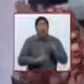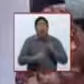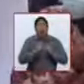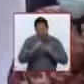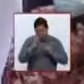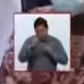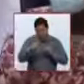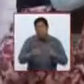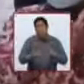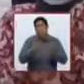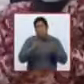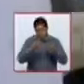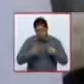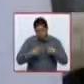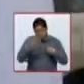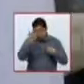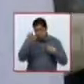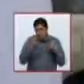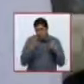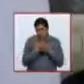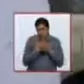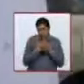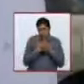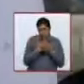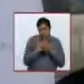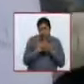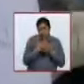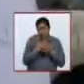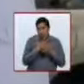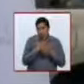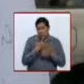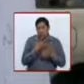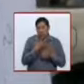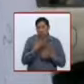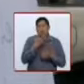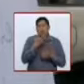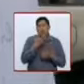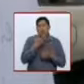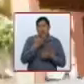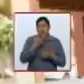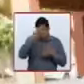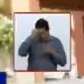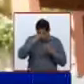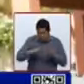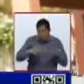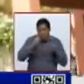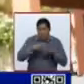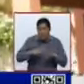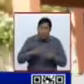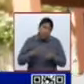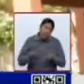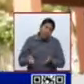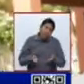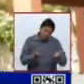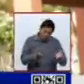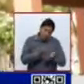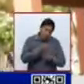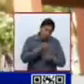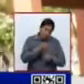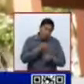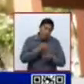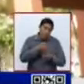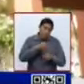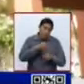iban, lamentablemente, tal vez porque le tenían miedo, porque él los intimidaba, tanto a niños como a niñas. Les invitaba bebidas,